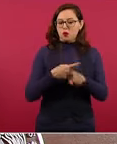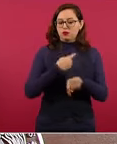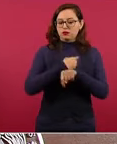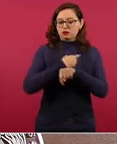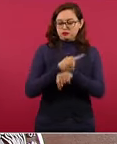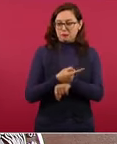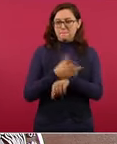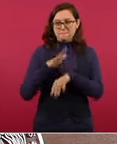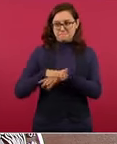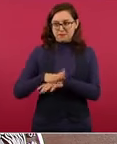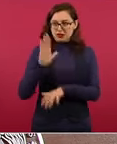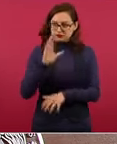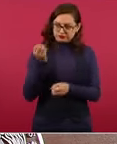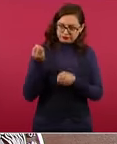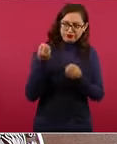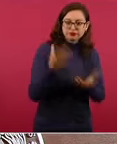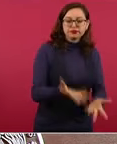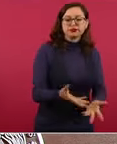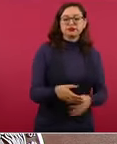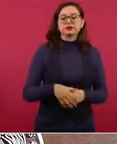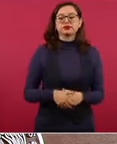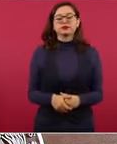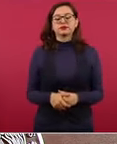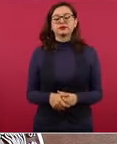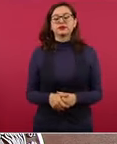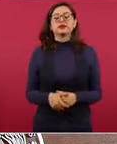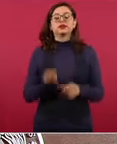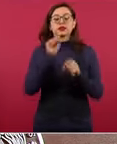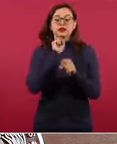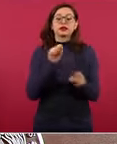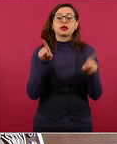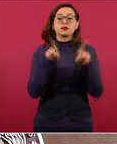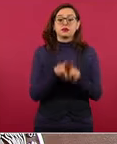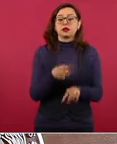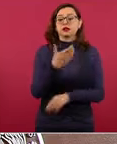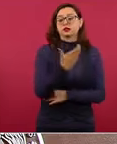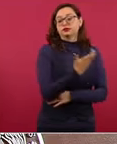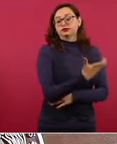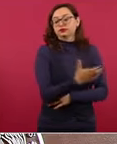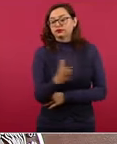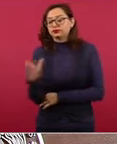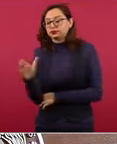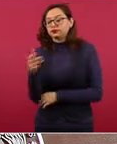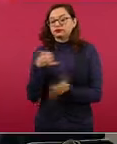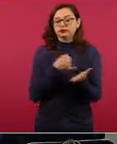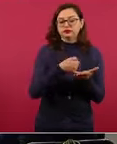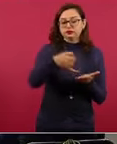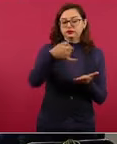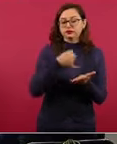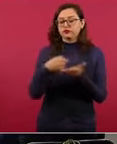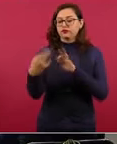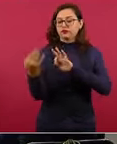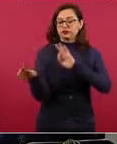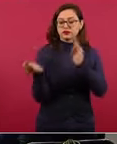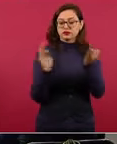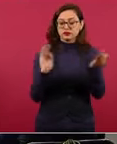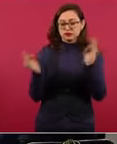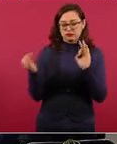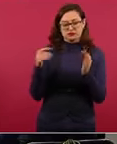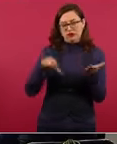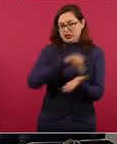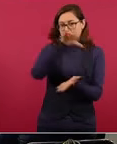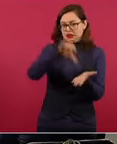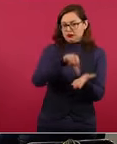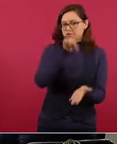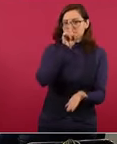estamos en acuerdos con la zona agrícola citrícola de las zonas cercanas a la zona metropolitana de monterrey